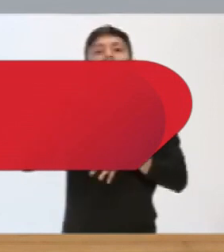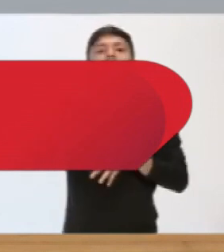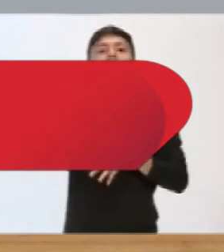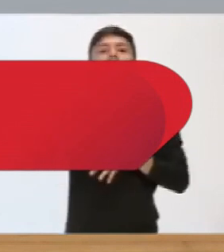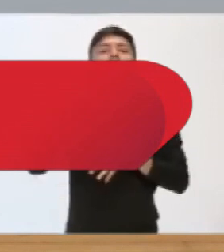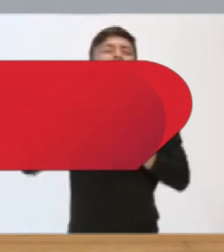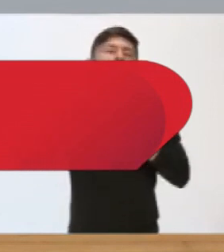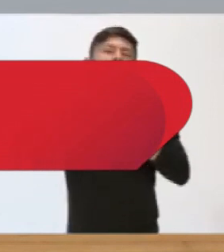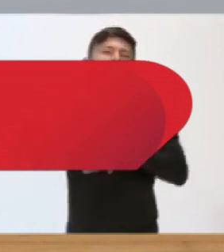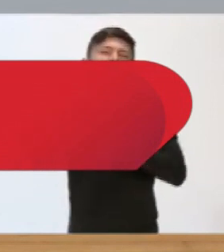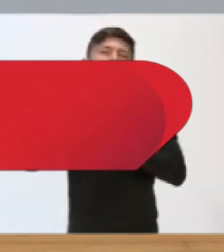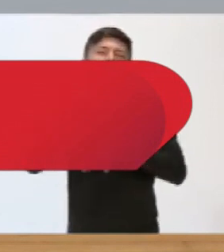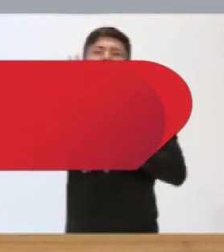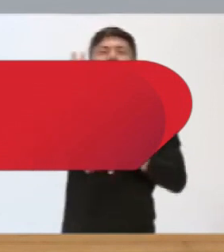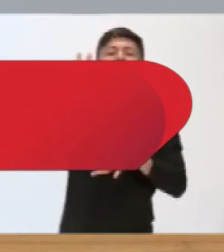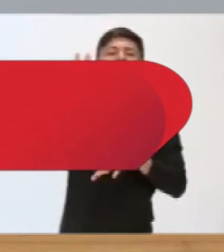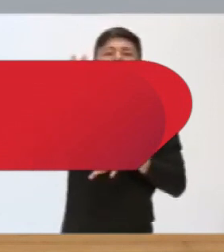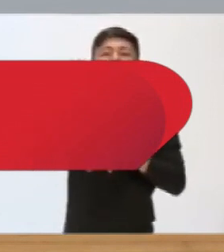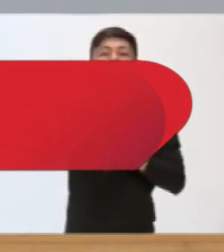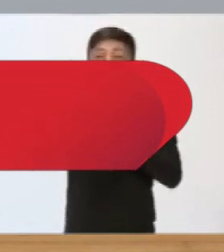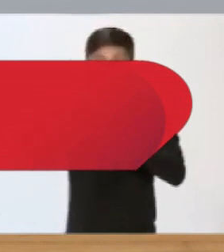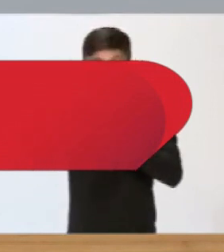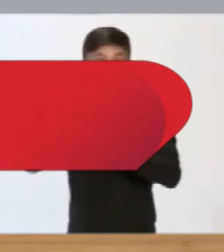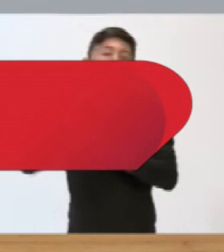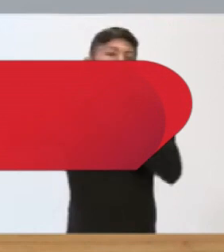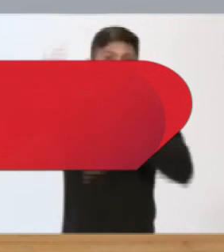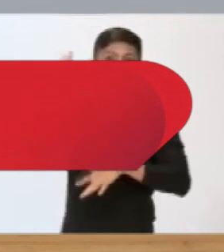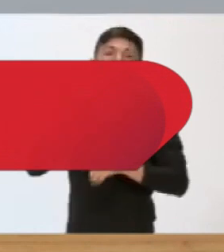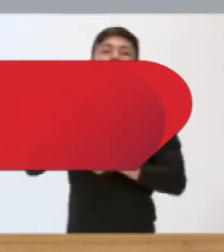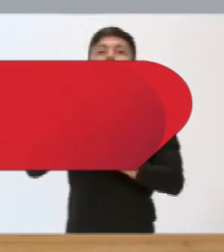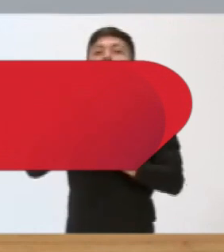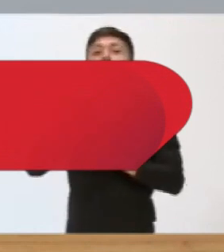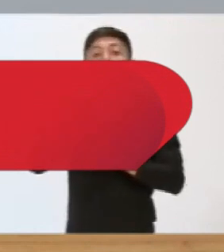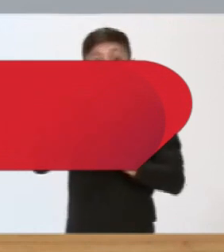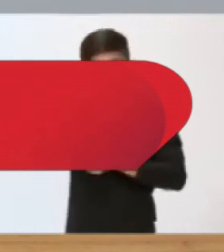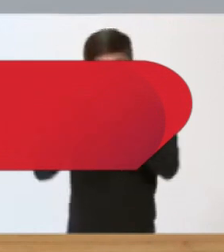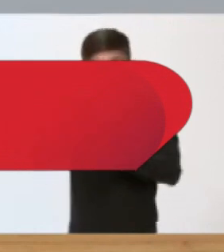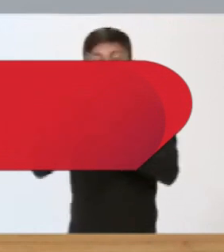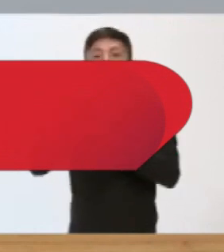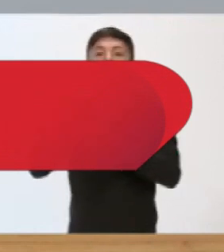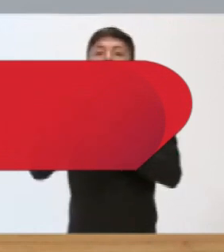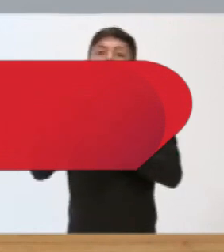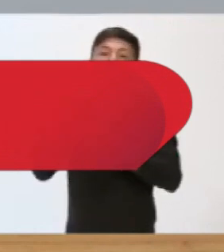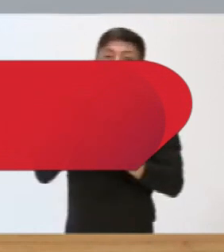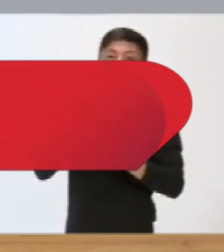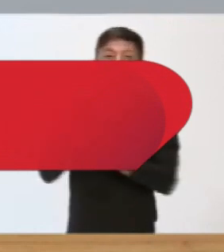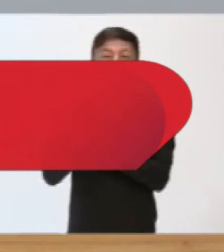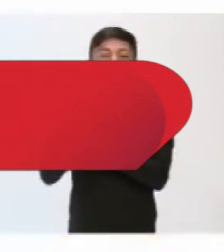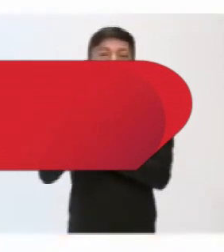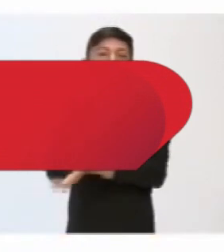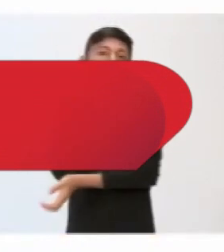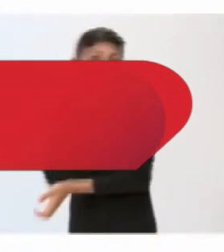alojar más de 50 pacientes COVID en situación ambulatoria, pero que presenten condiciones